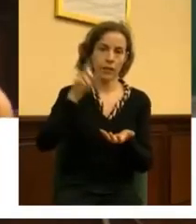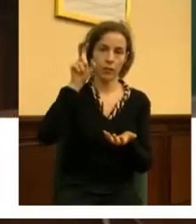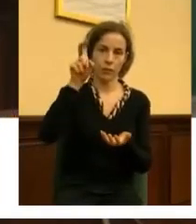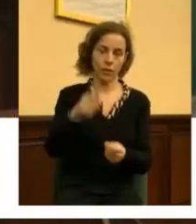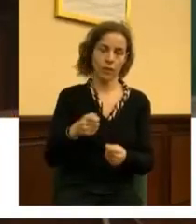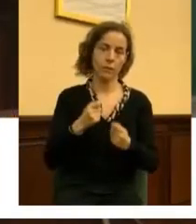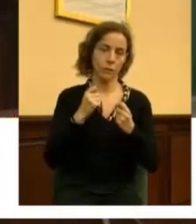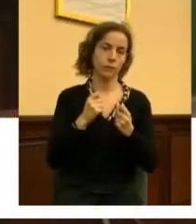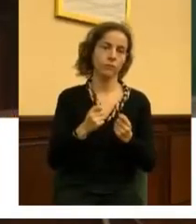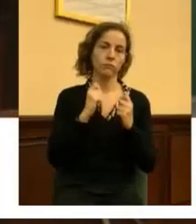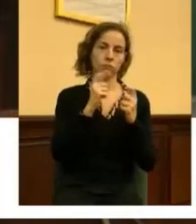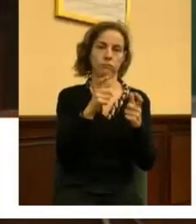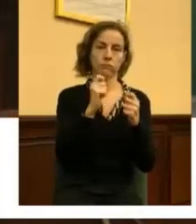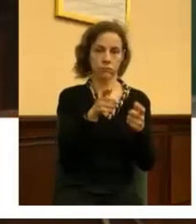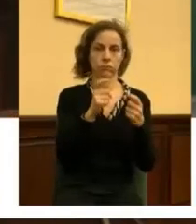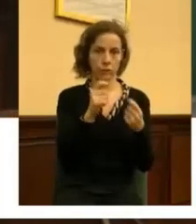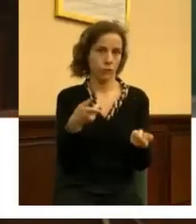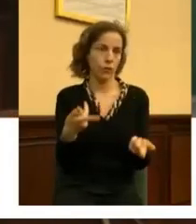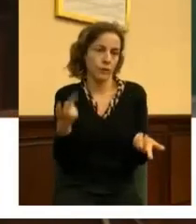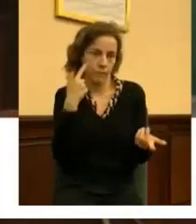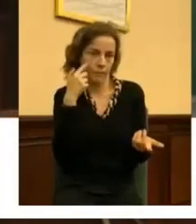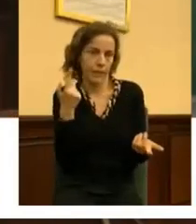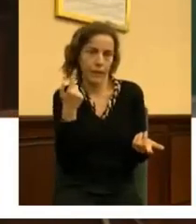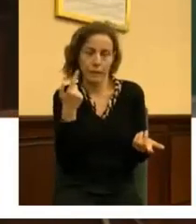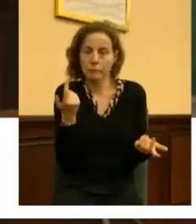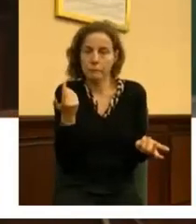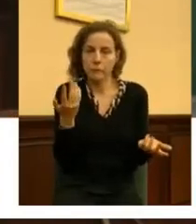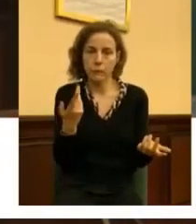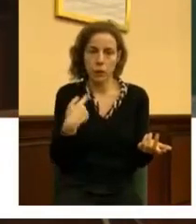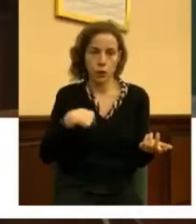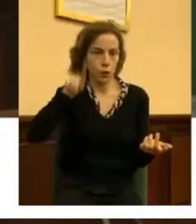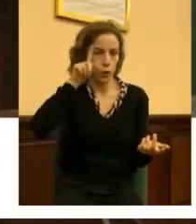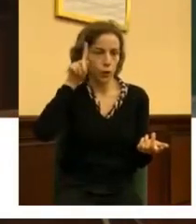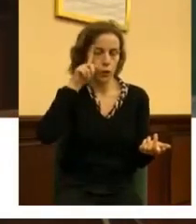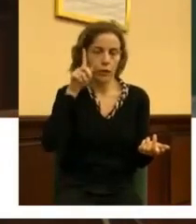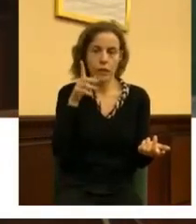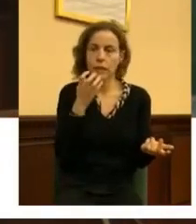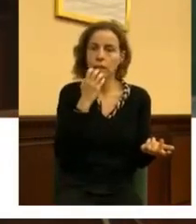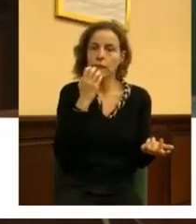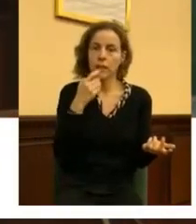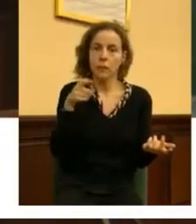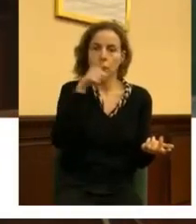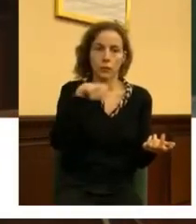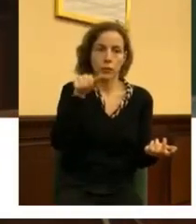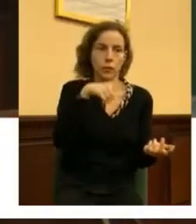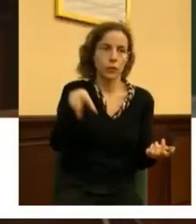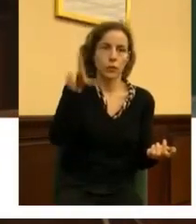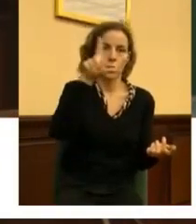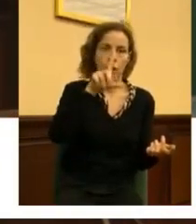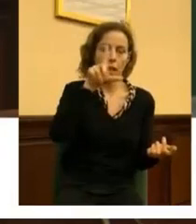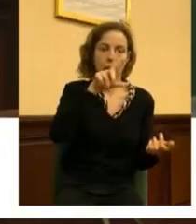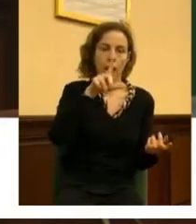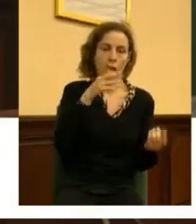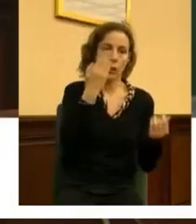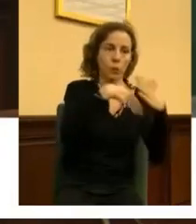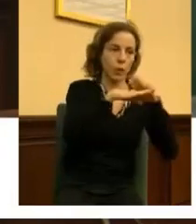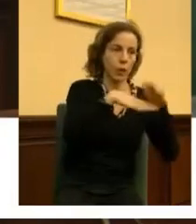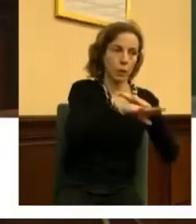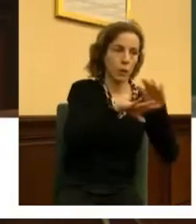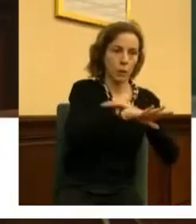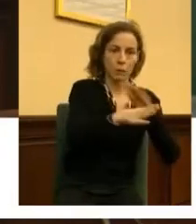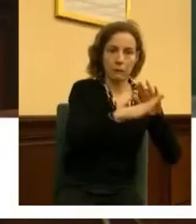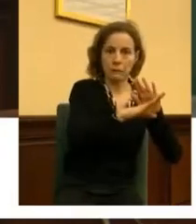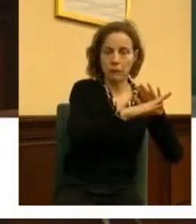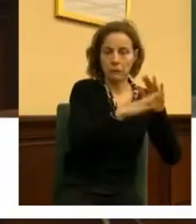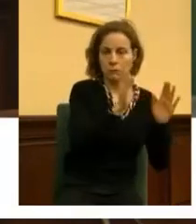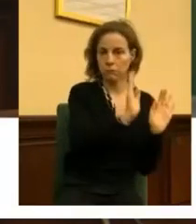educativos. Pues miren ustedes, yo no sé, debe ser que se han quedado todavía los litros y litros en el almacén, porque en